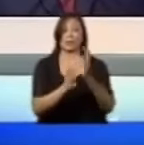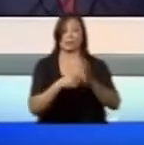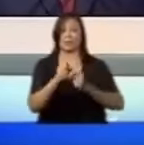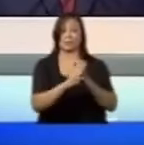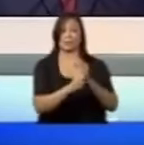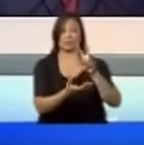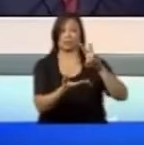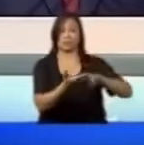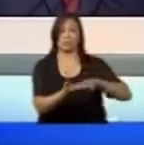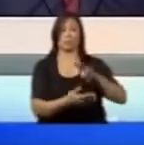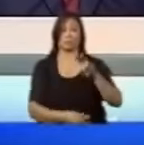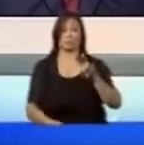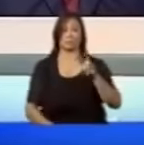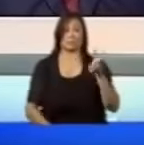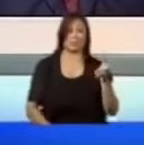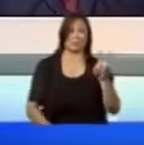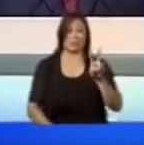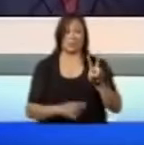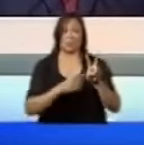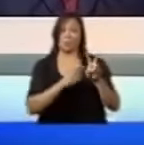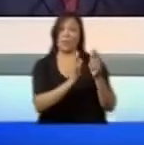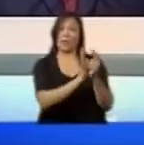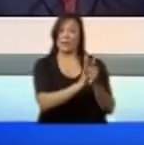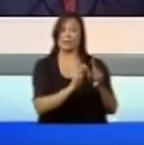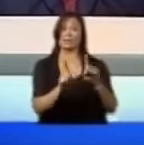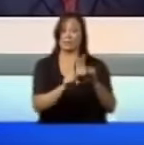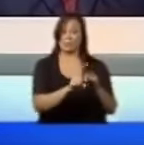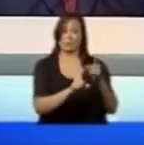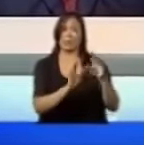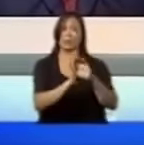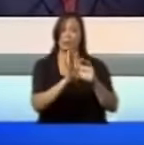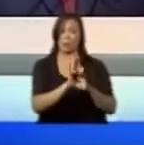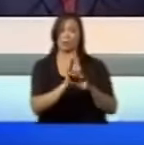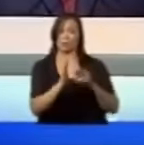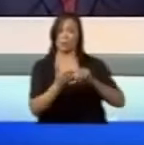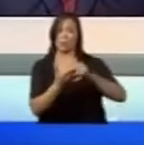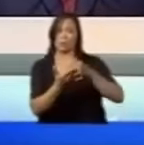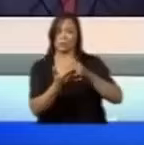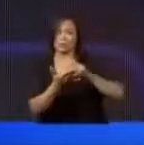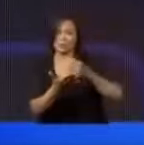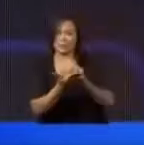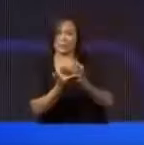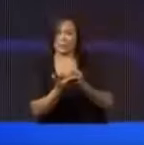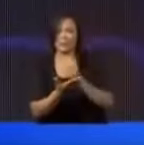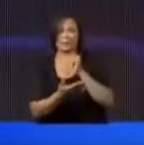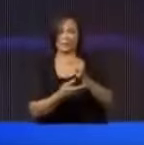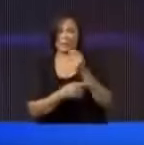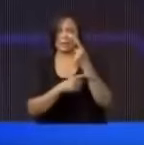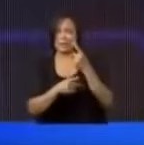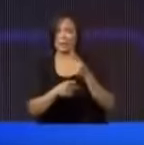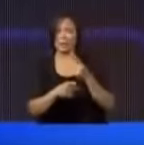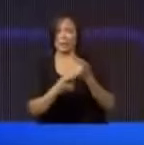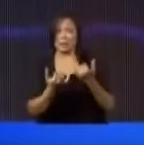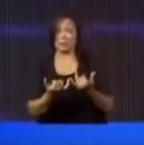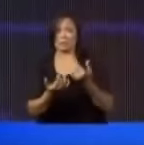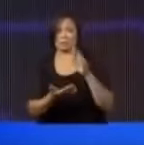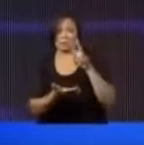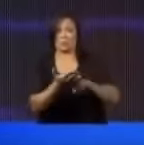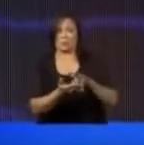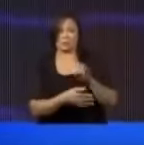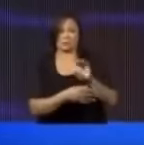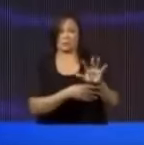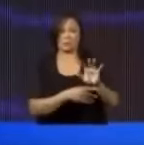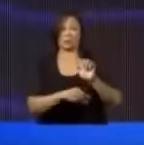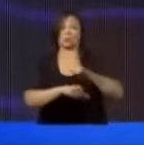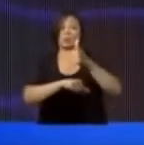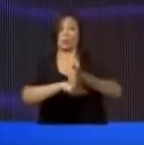de 1962 y que también figura en el Código Tributario de la República Dominicana actual. De manera que no fue en el 2005